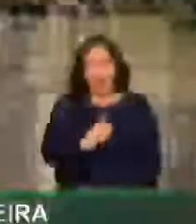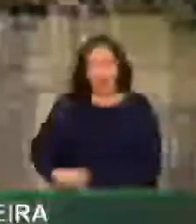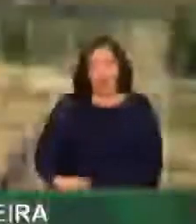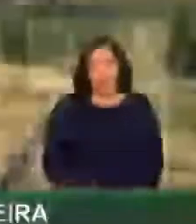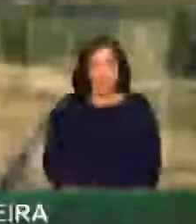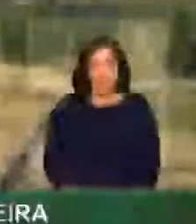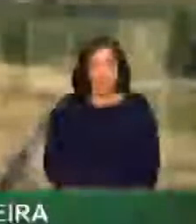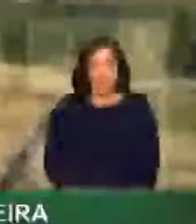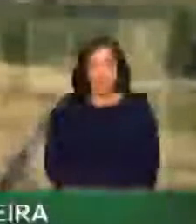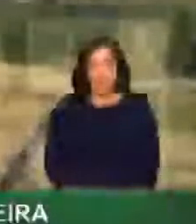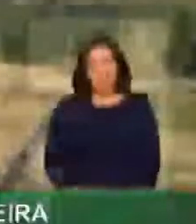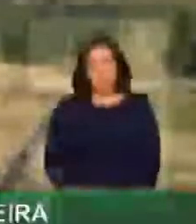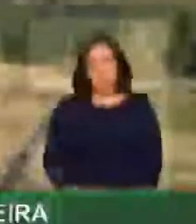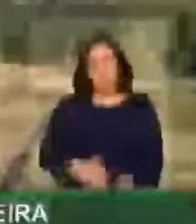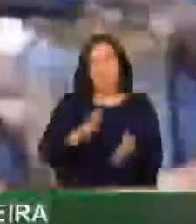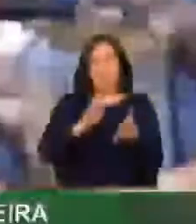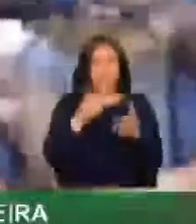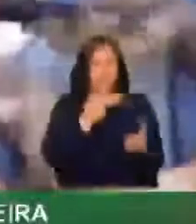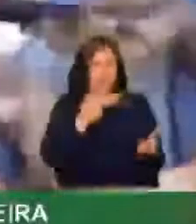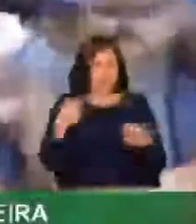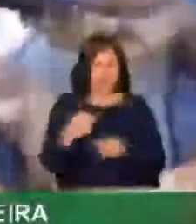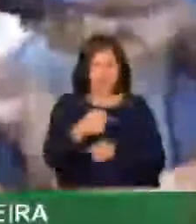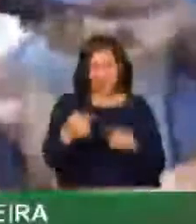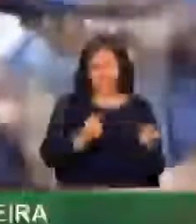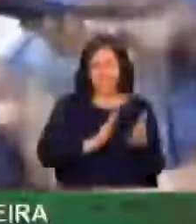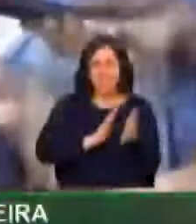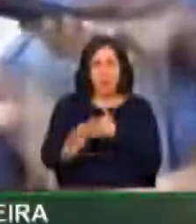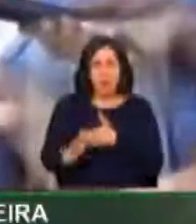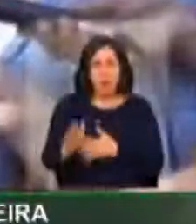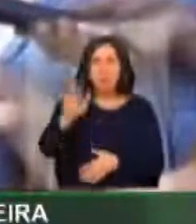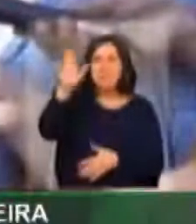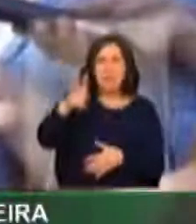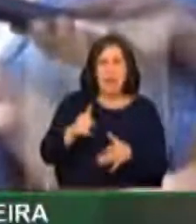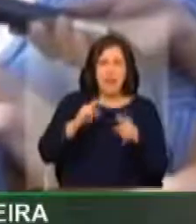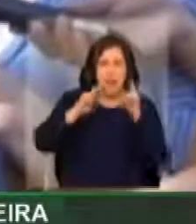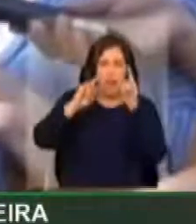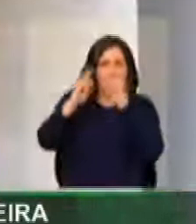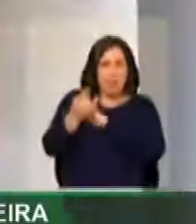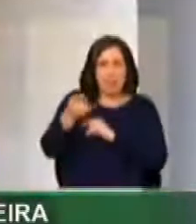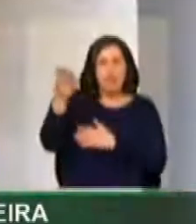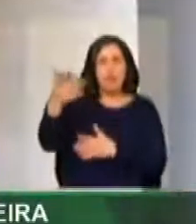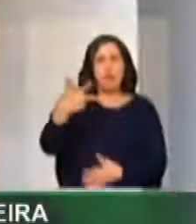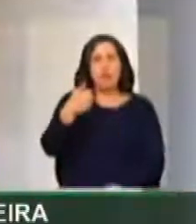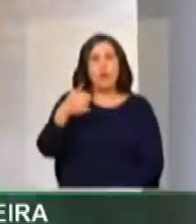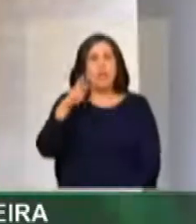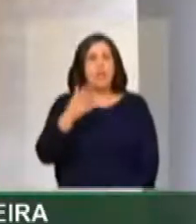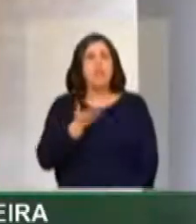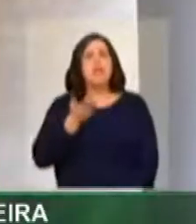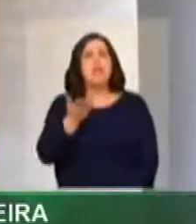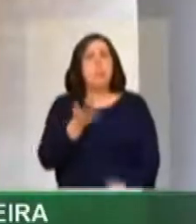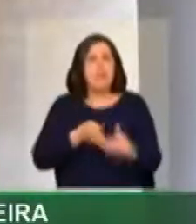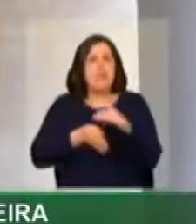Las contradicciones por la fuga motivaron la interpelación al ministro Heber y un pedido de ingreso a la cárcel de Santiago Vázquez. Cada uno de los que